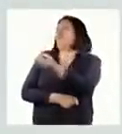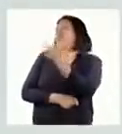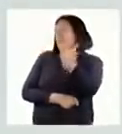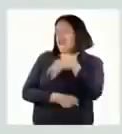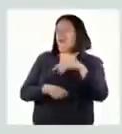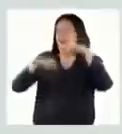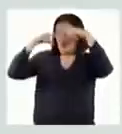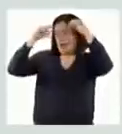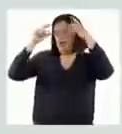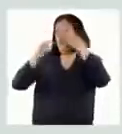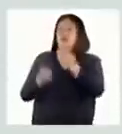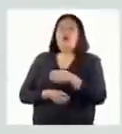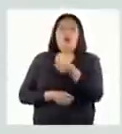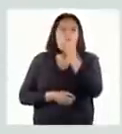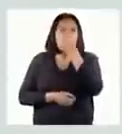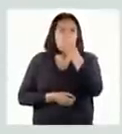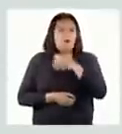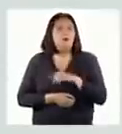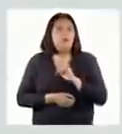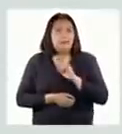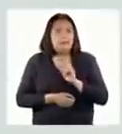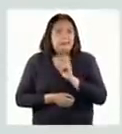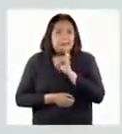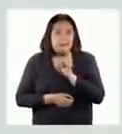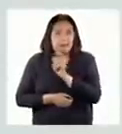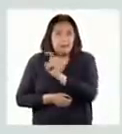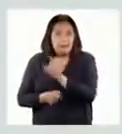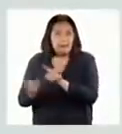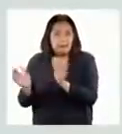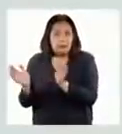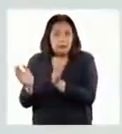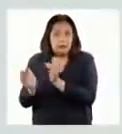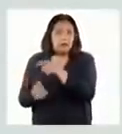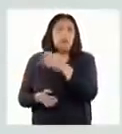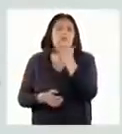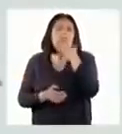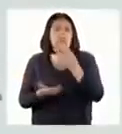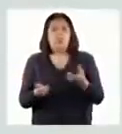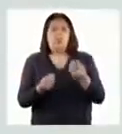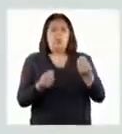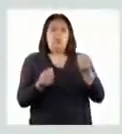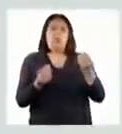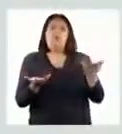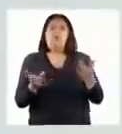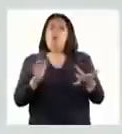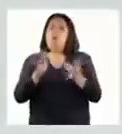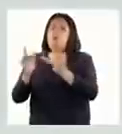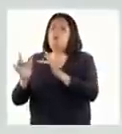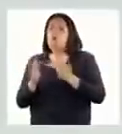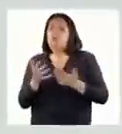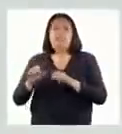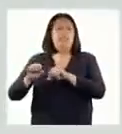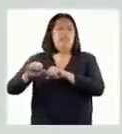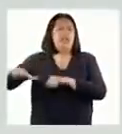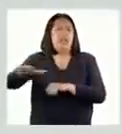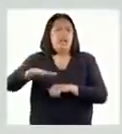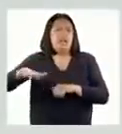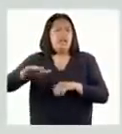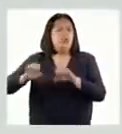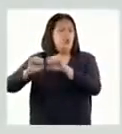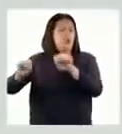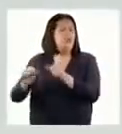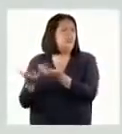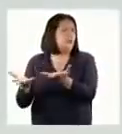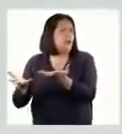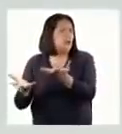que las lechuzas también comen pequeñas serpientes además de ratones. ¿Cómo se relacionan con su ecosistema en general? Para